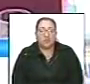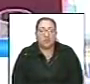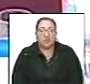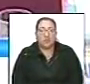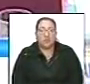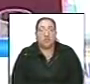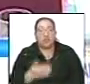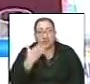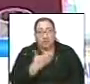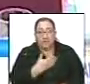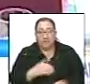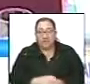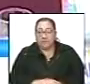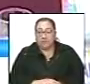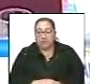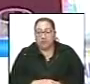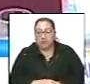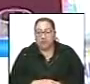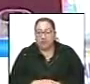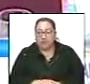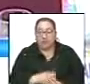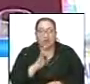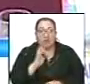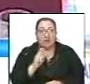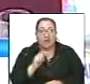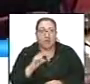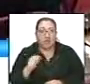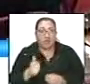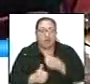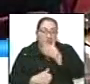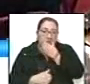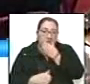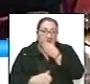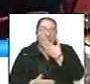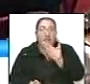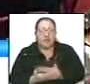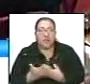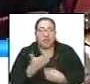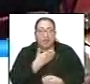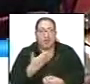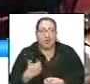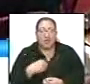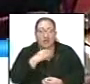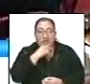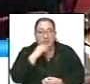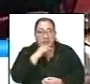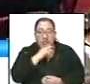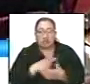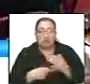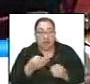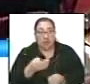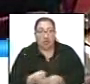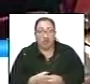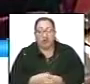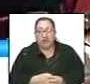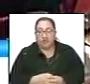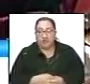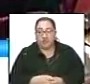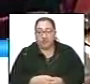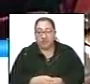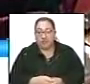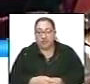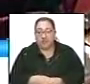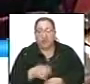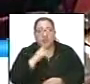Gracias, congresista Meléndez. Congresista Beteta. Gracias, presidenta. Presidenta, realmente, que